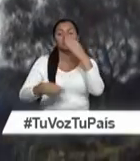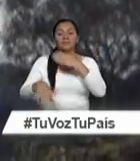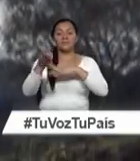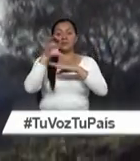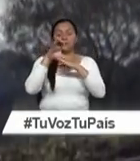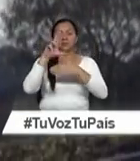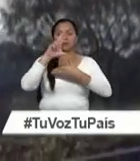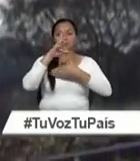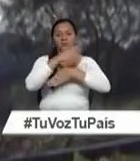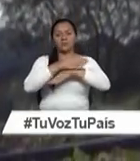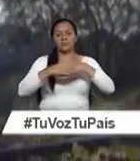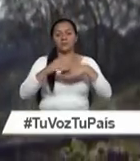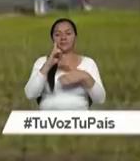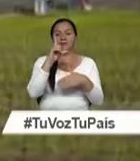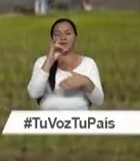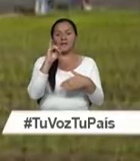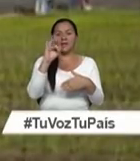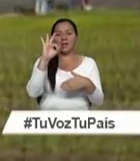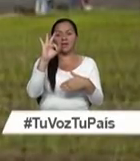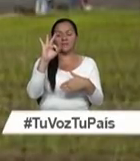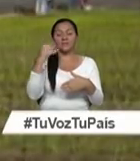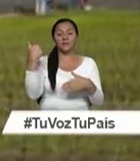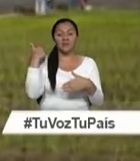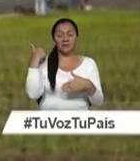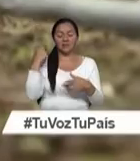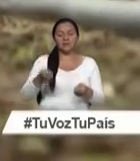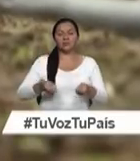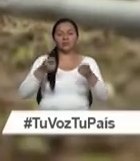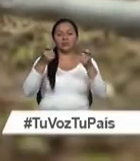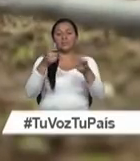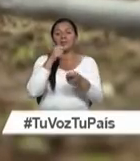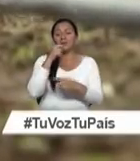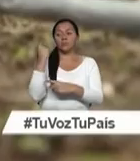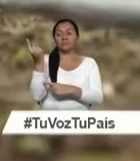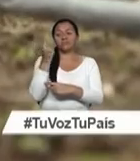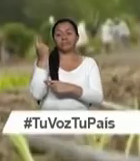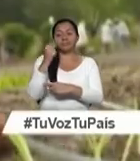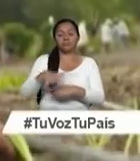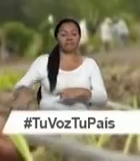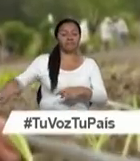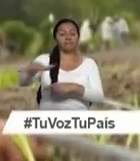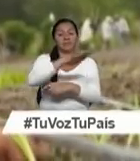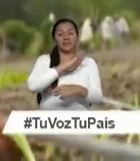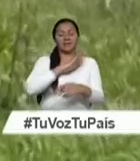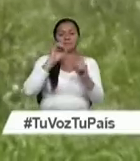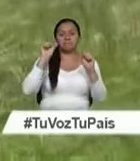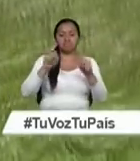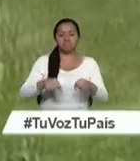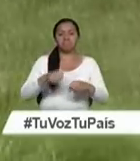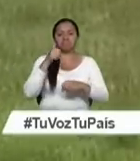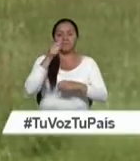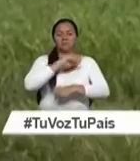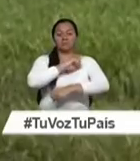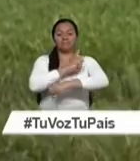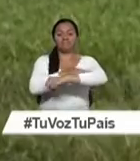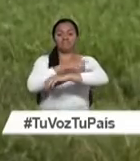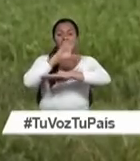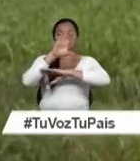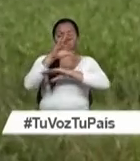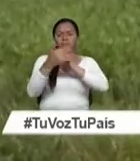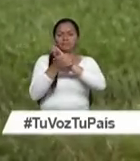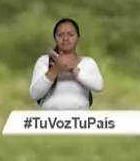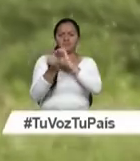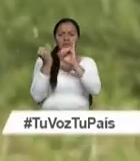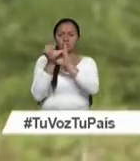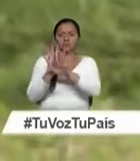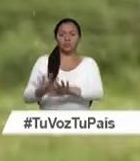para Latinoamérica LIFE, el cual consiste en dotar de riego tecnificado y fortalecer capacidades institucionales a través